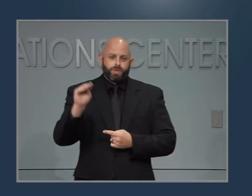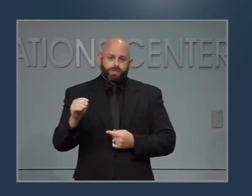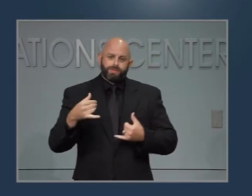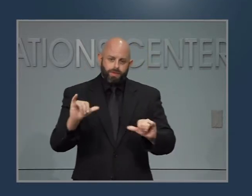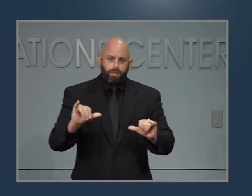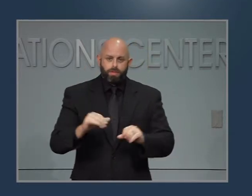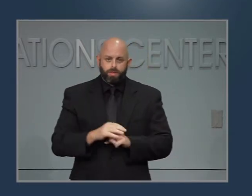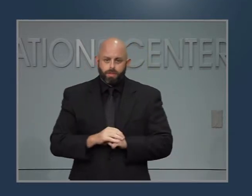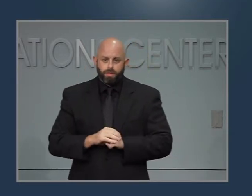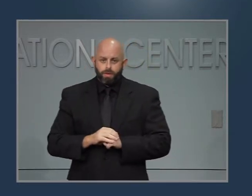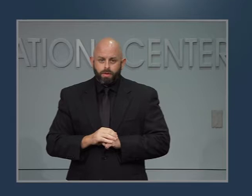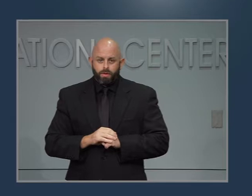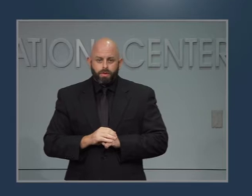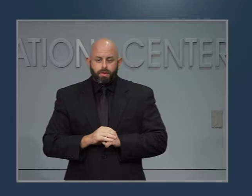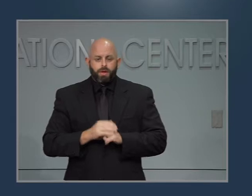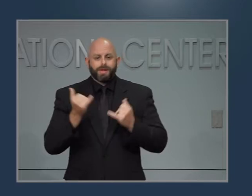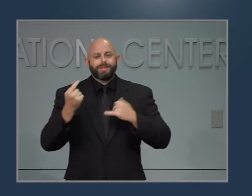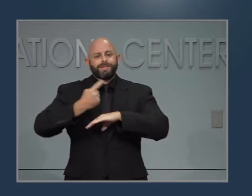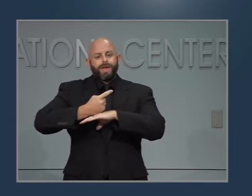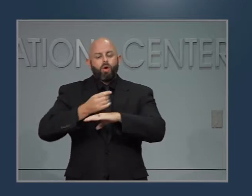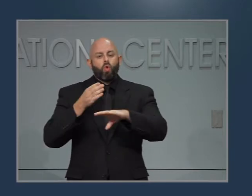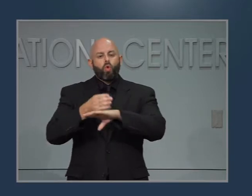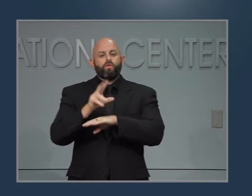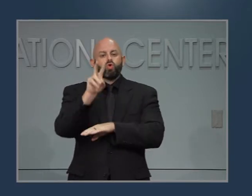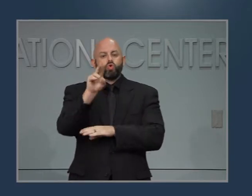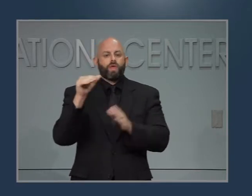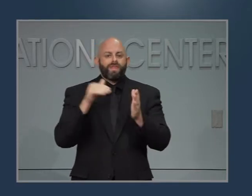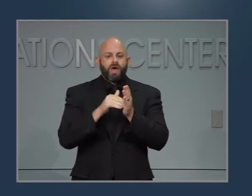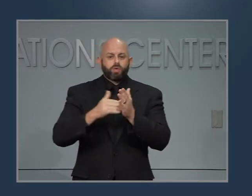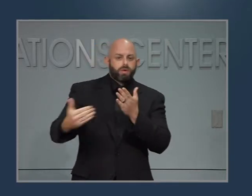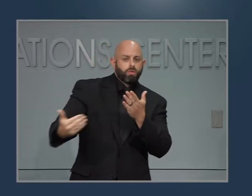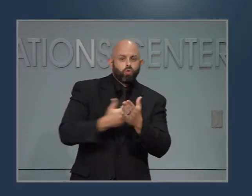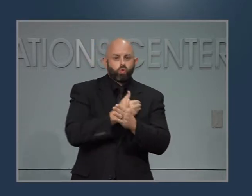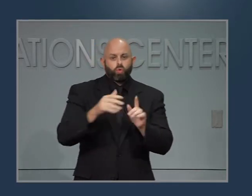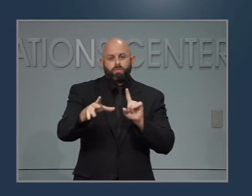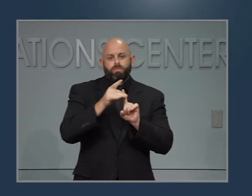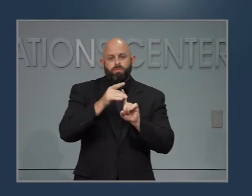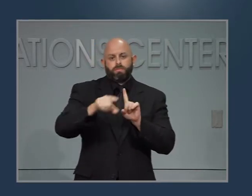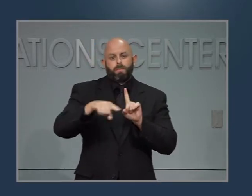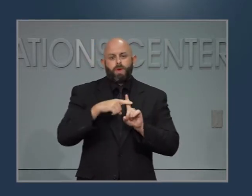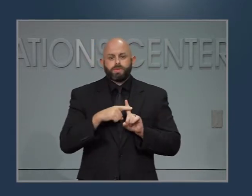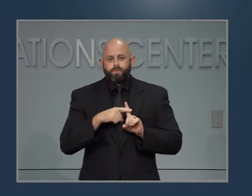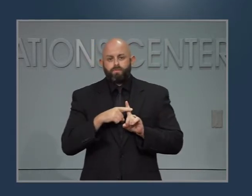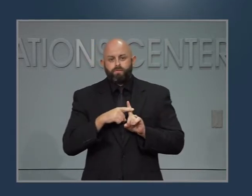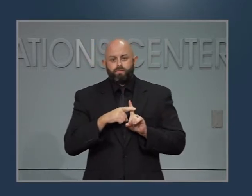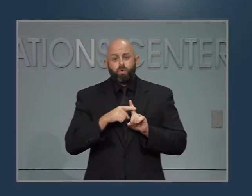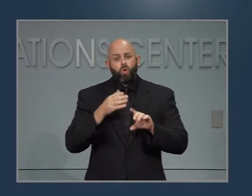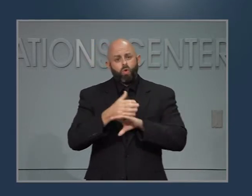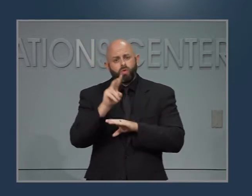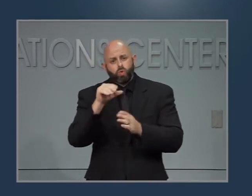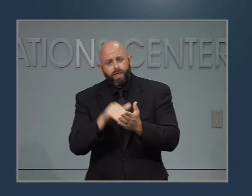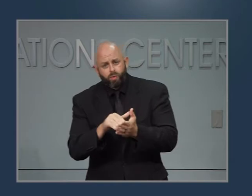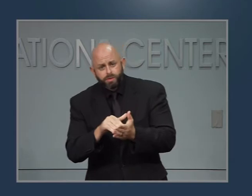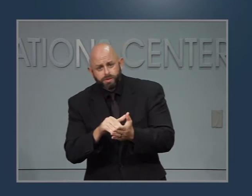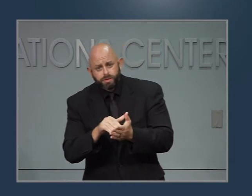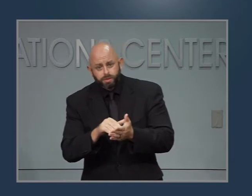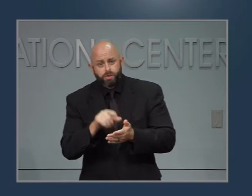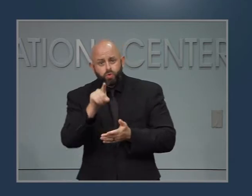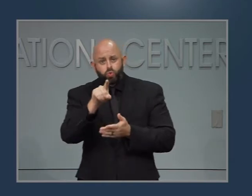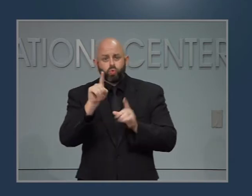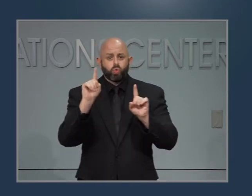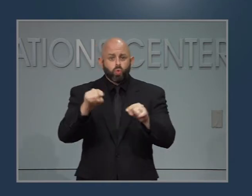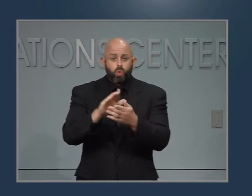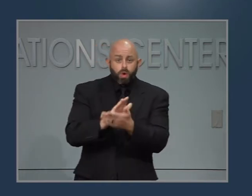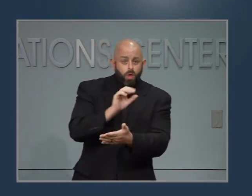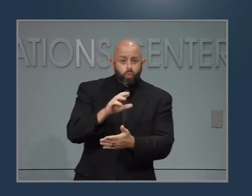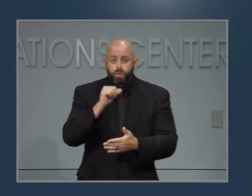alto, demasiado alto. Hoy tenemos más de 2,000 nuevos casos. Por lo que sean alumnos universitarios o